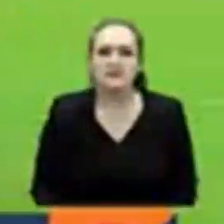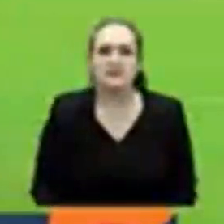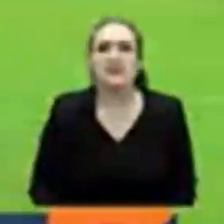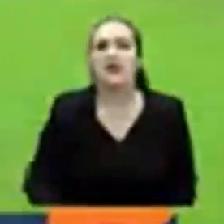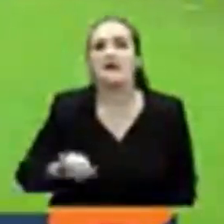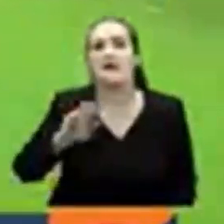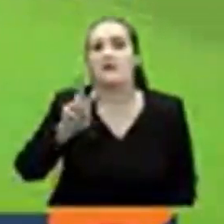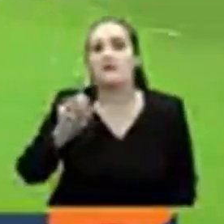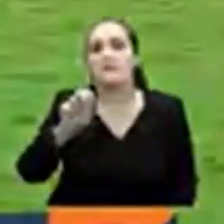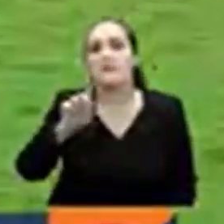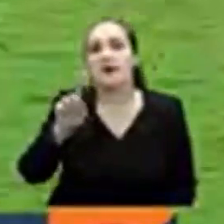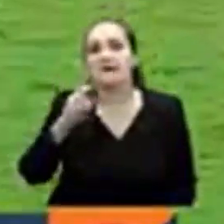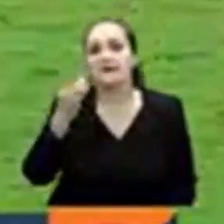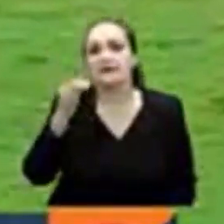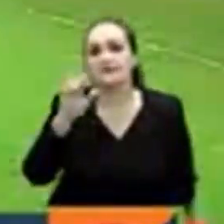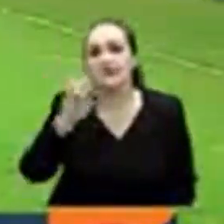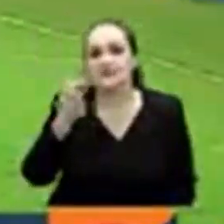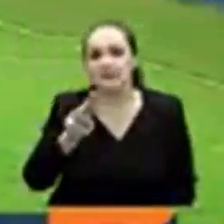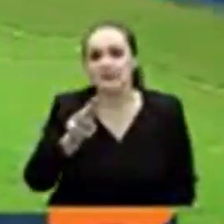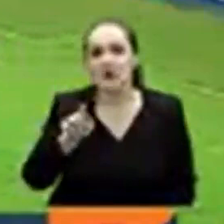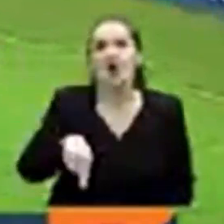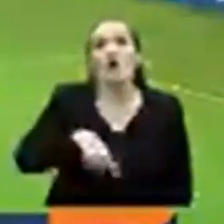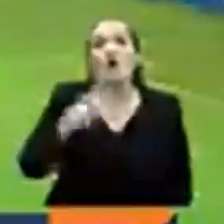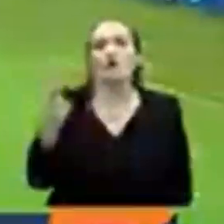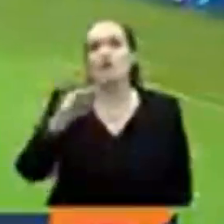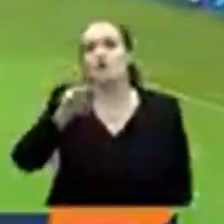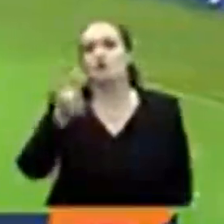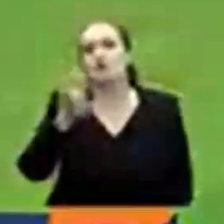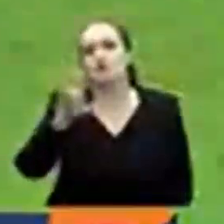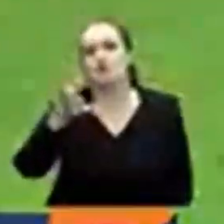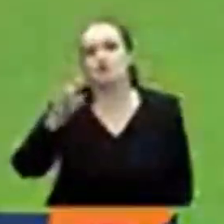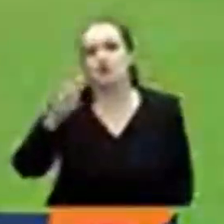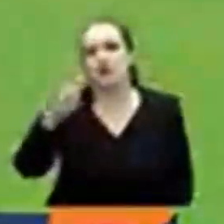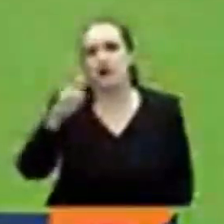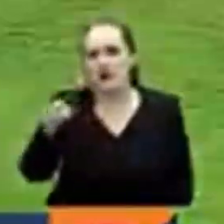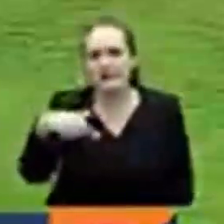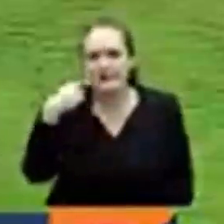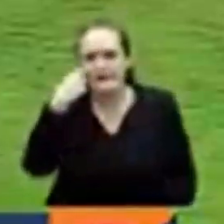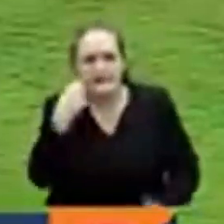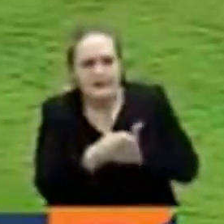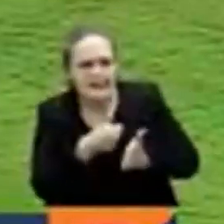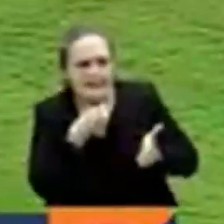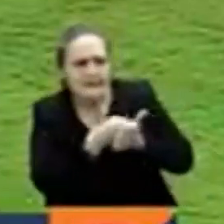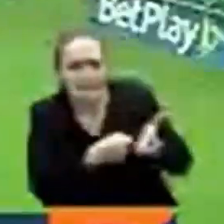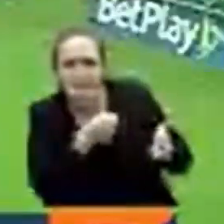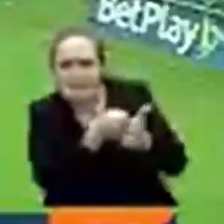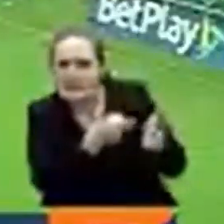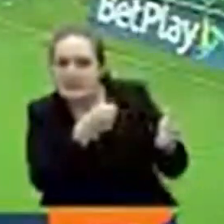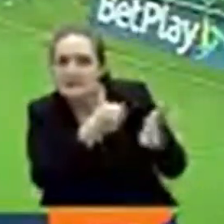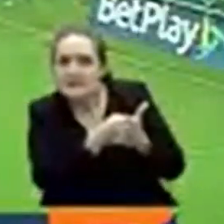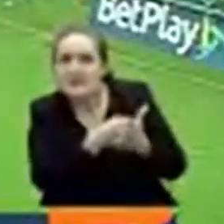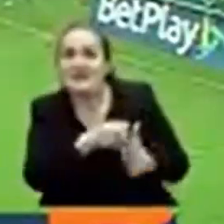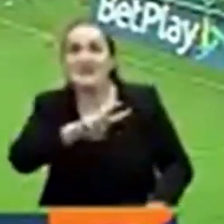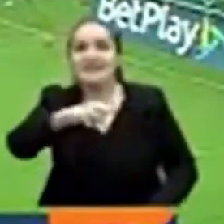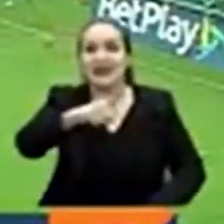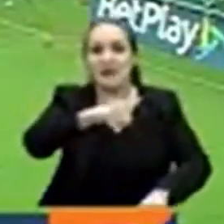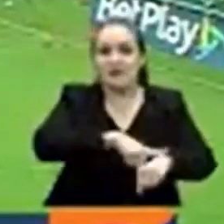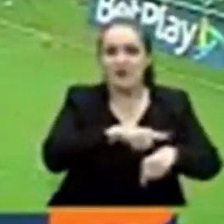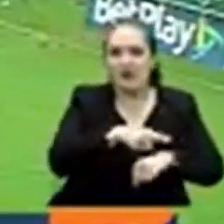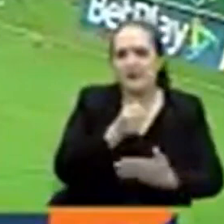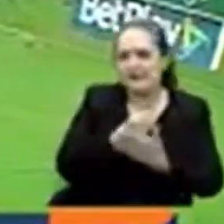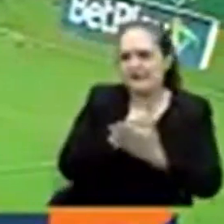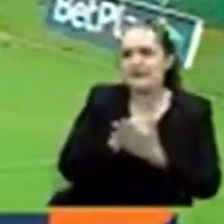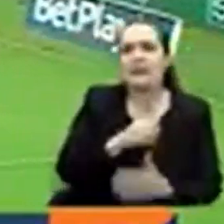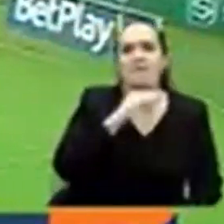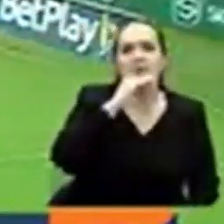Johnny Vázquez y Juan Pablo Zuluaga fueron prueba del trabajo en ataque del Matecaña. En el complemento, Medellín lo intentó con este tiro libre